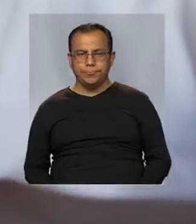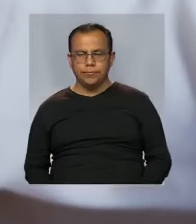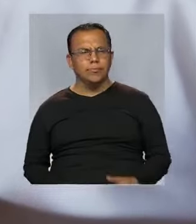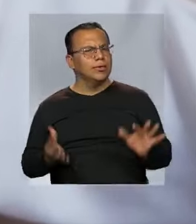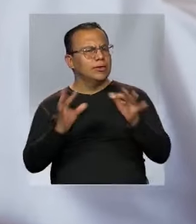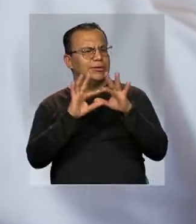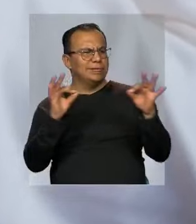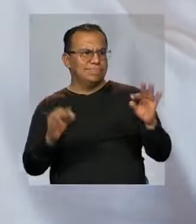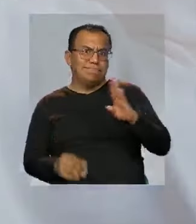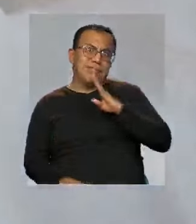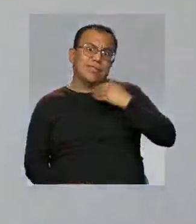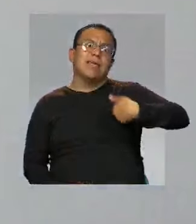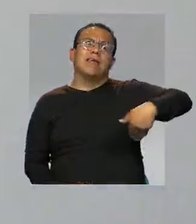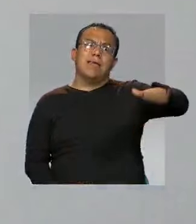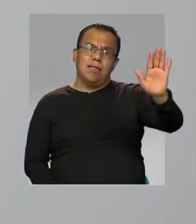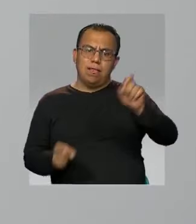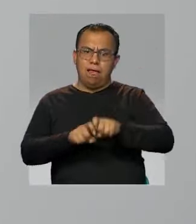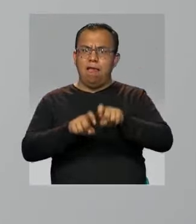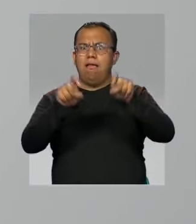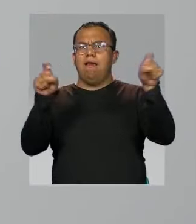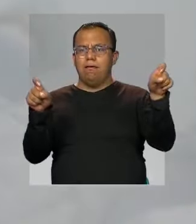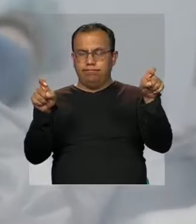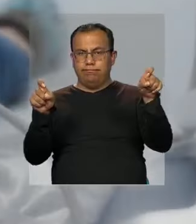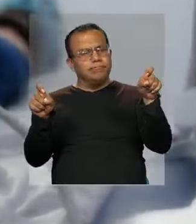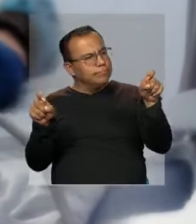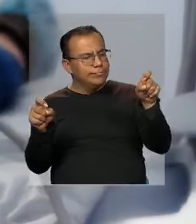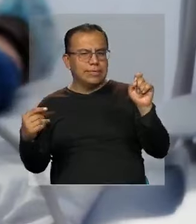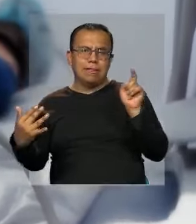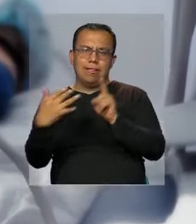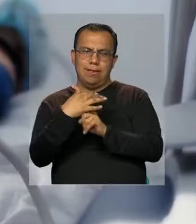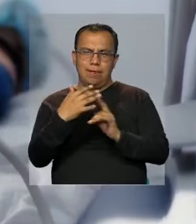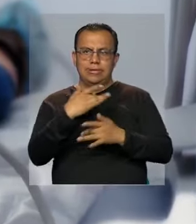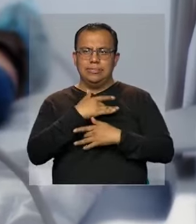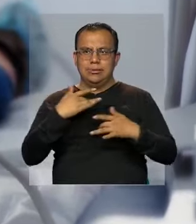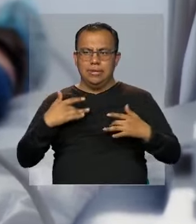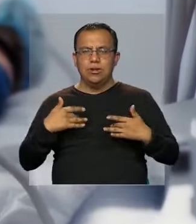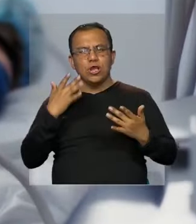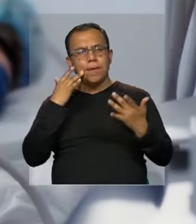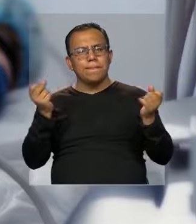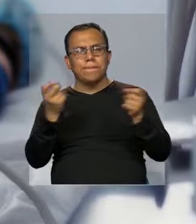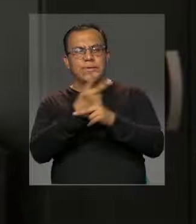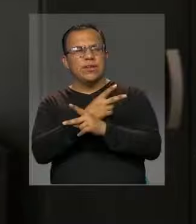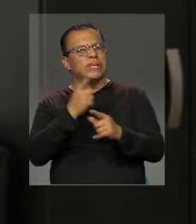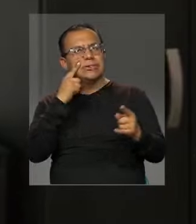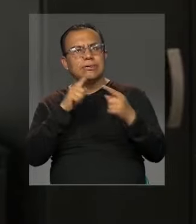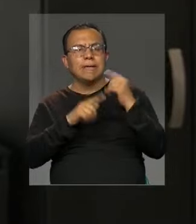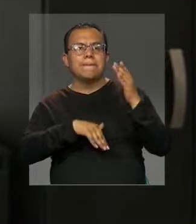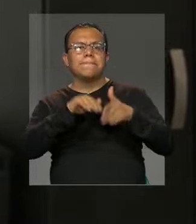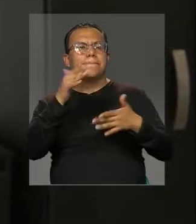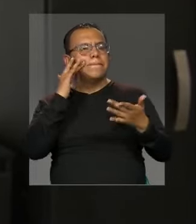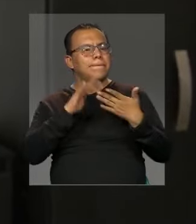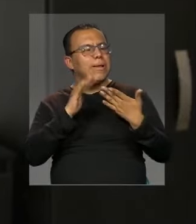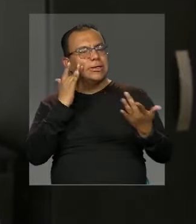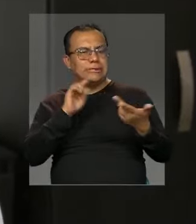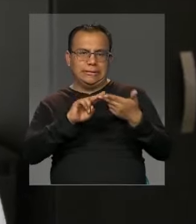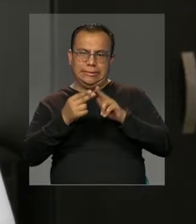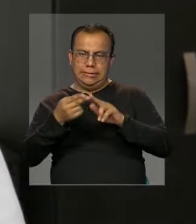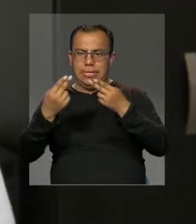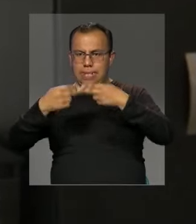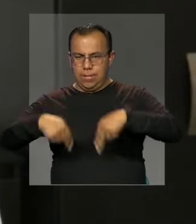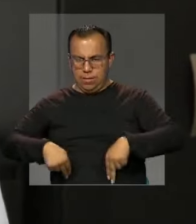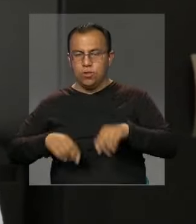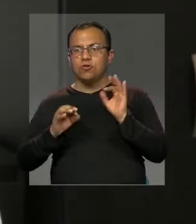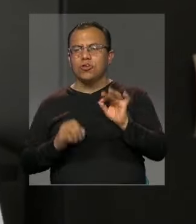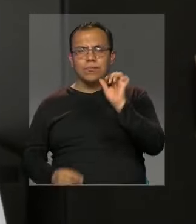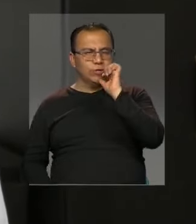Frases como "¿quién la manda a abrir las piernas?" han hecho eco en las salas de parto. La violencia obstétrica es uno de los tipos de violencia basada en género, es decir, que la